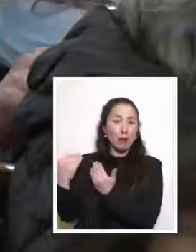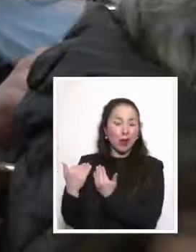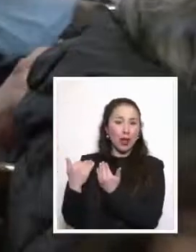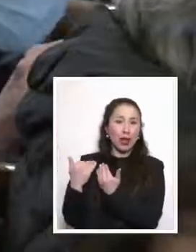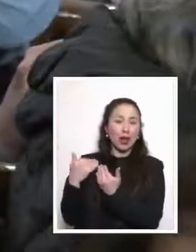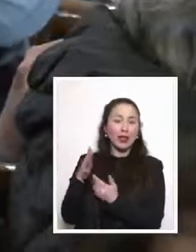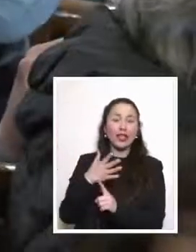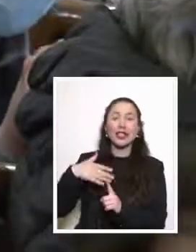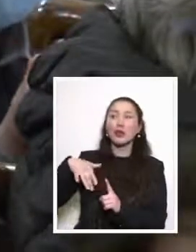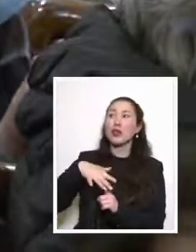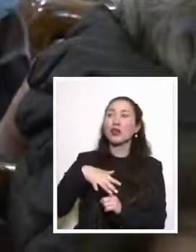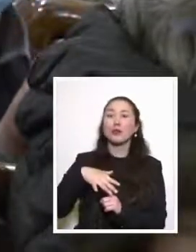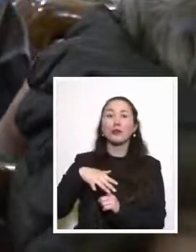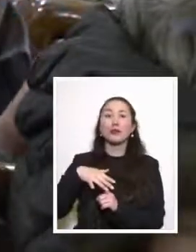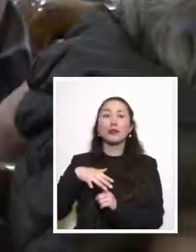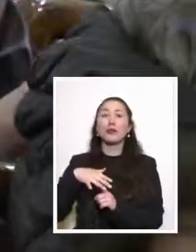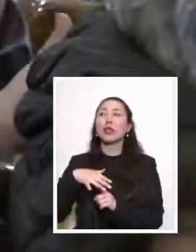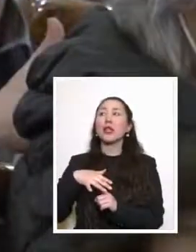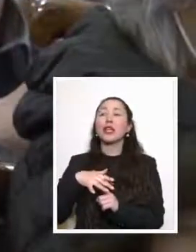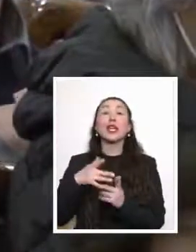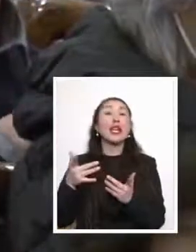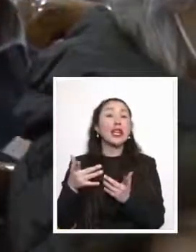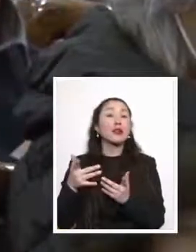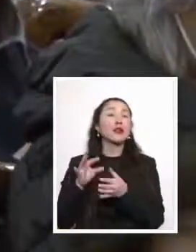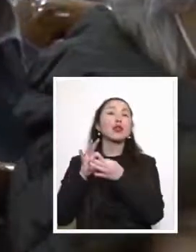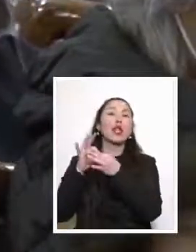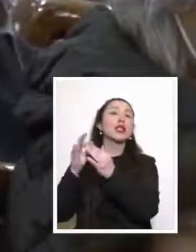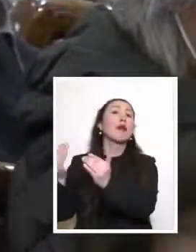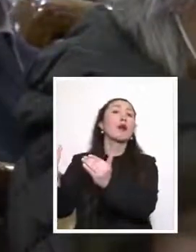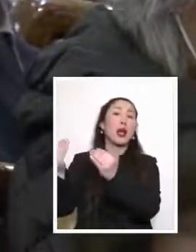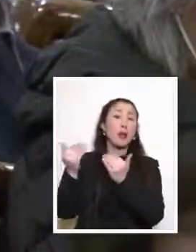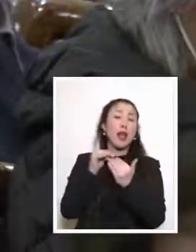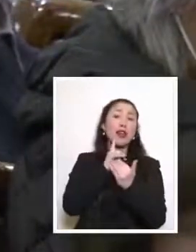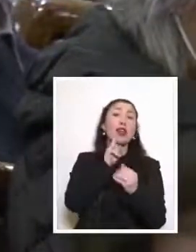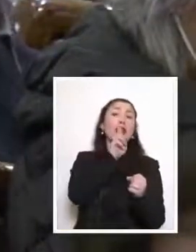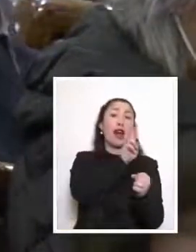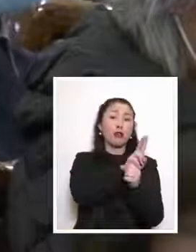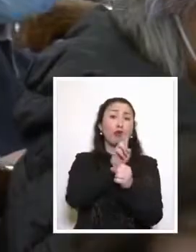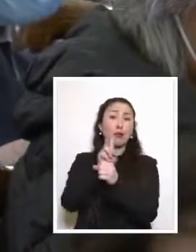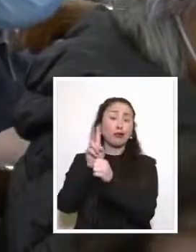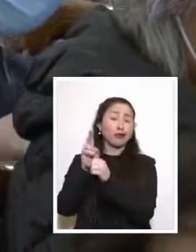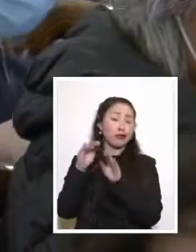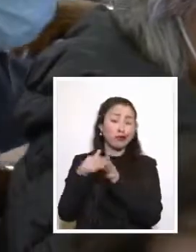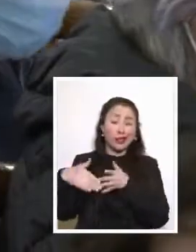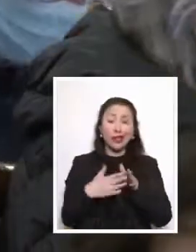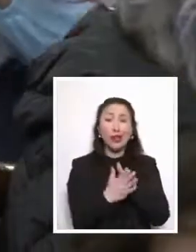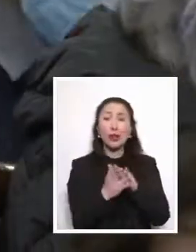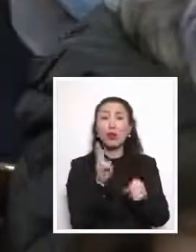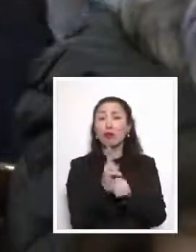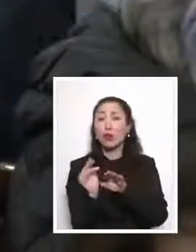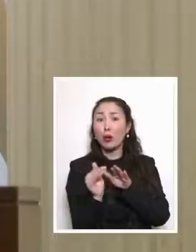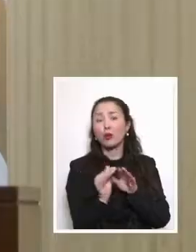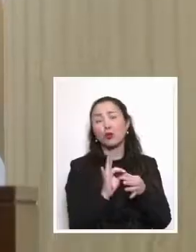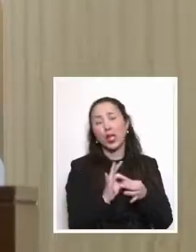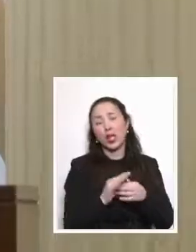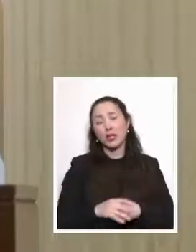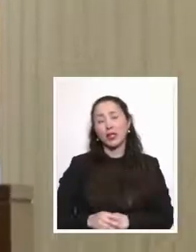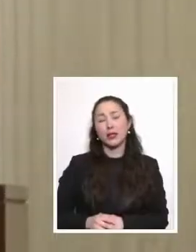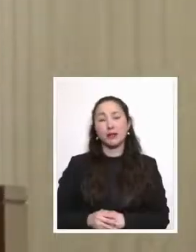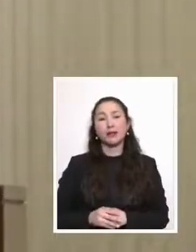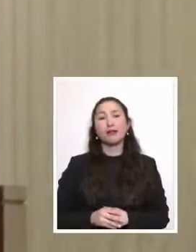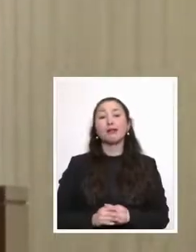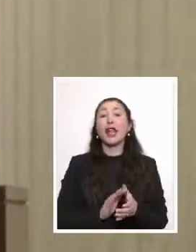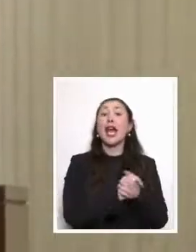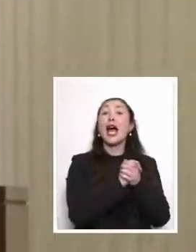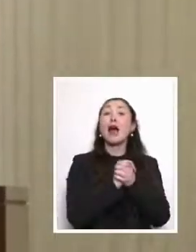día, ¿no?, la importancia de la docencia, de apoyar a los docentes en este camino. Amigos, amigas,